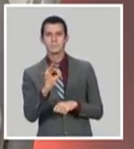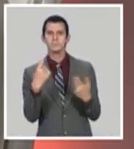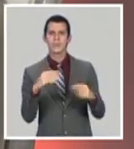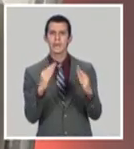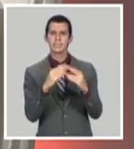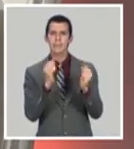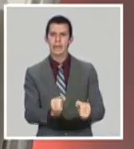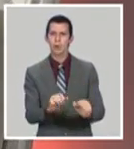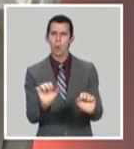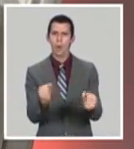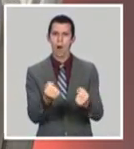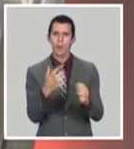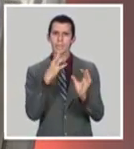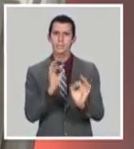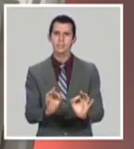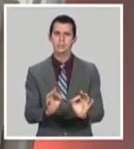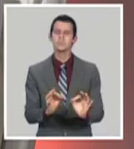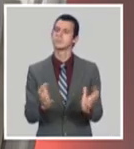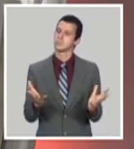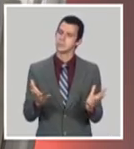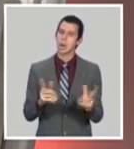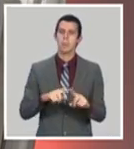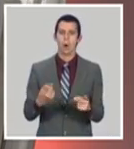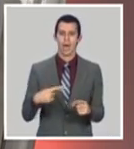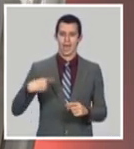contactos. Y no perder